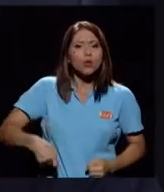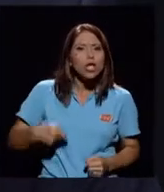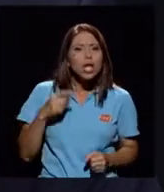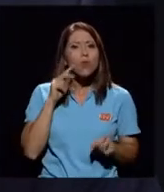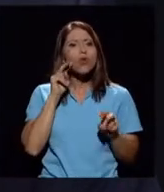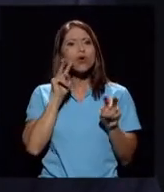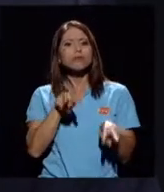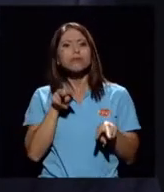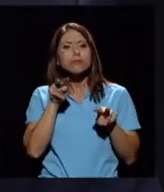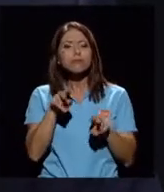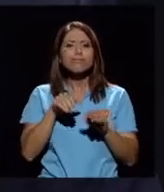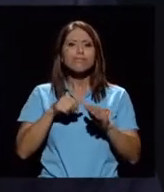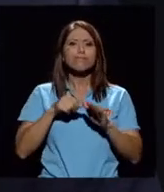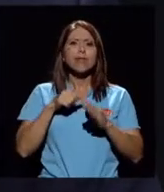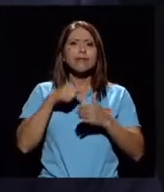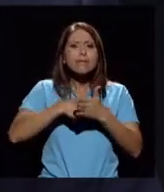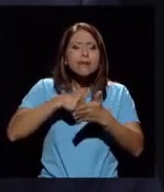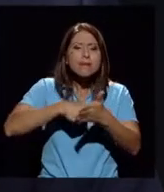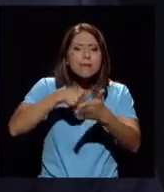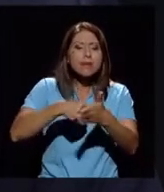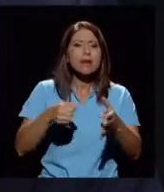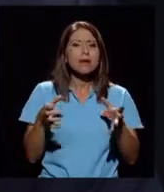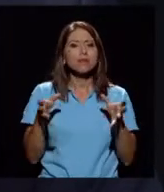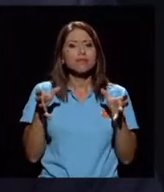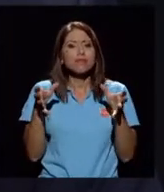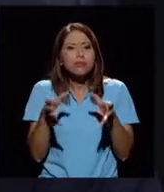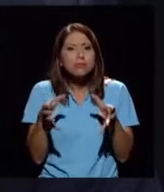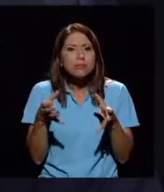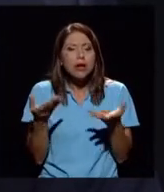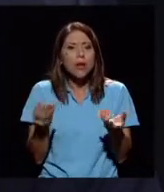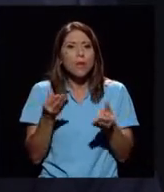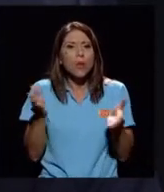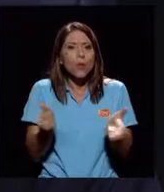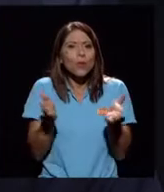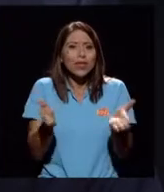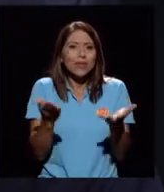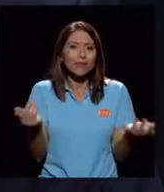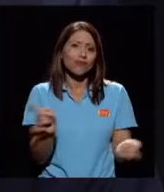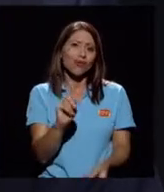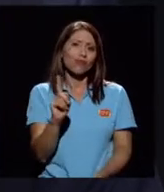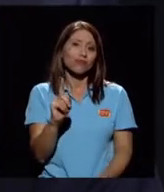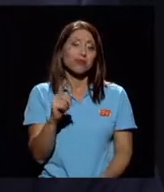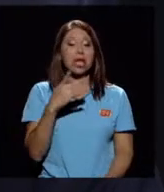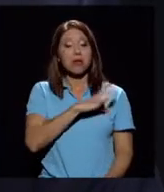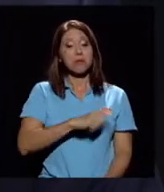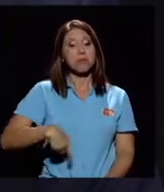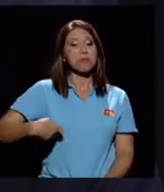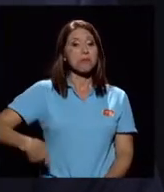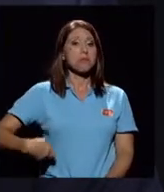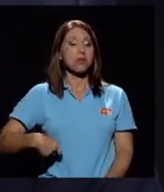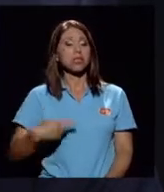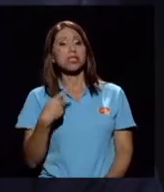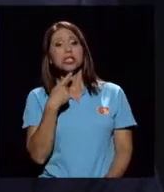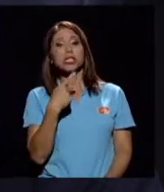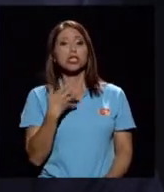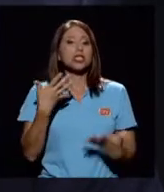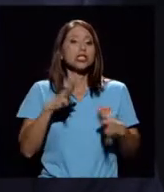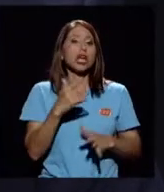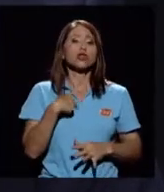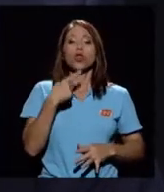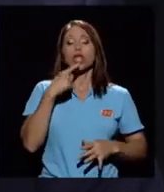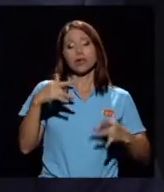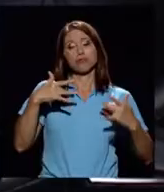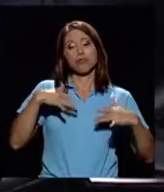reuniéndose que esté promoviendo sino que pareciera ser como ya yo dije al que había que hacer lo que yo mandé proyectos ahora es responsabilidad de otros